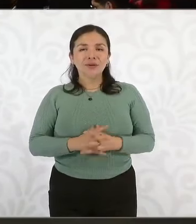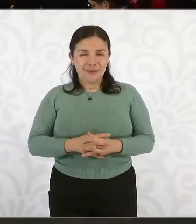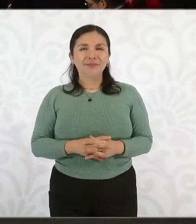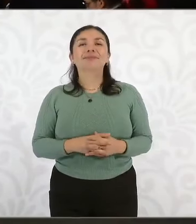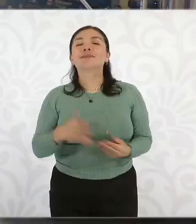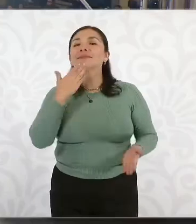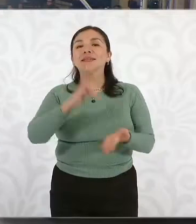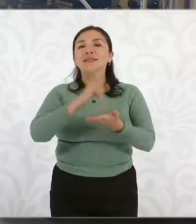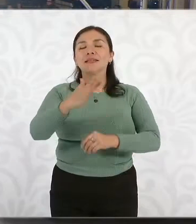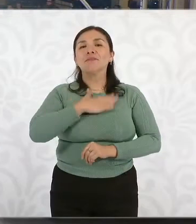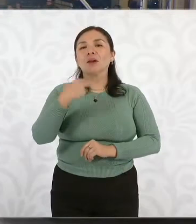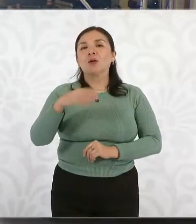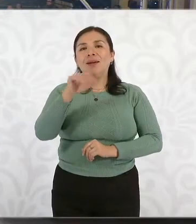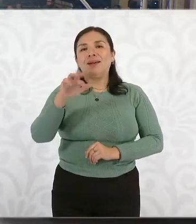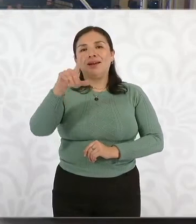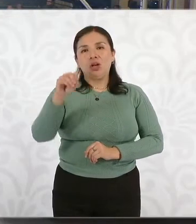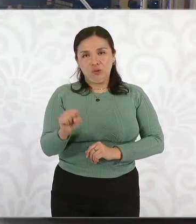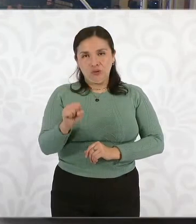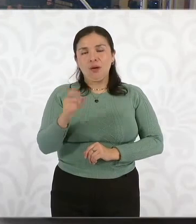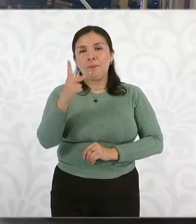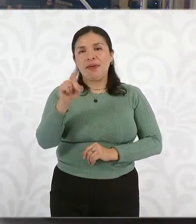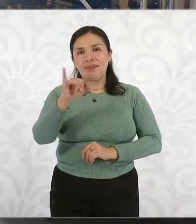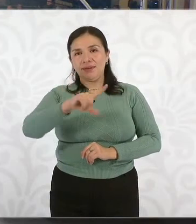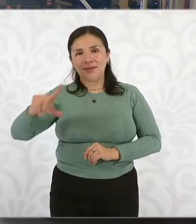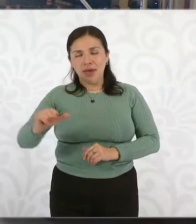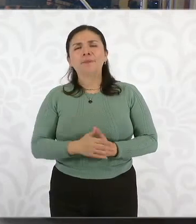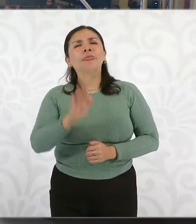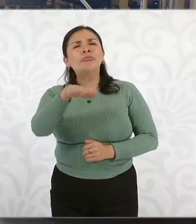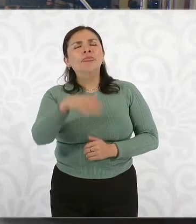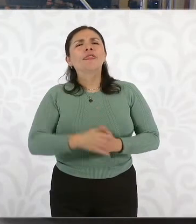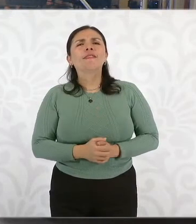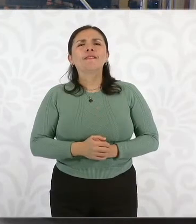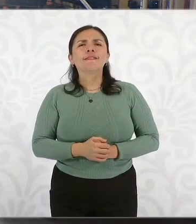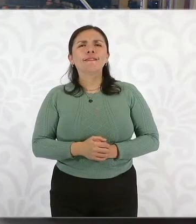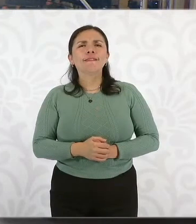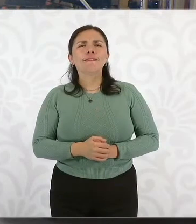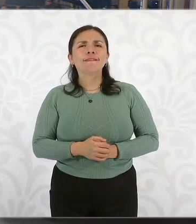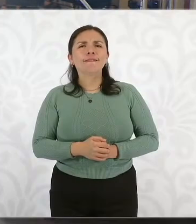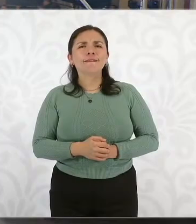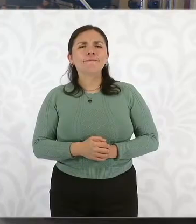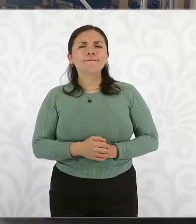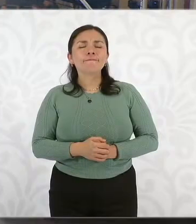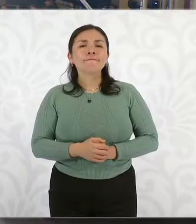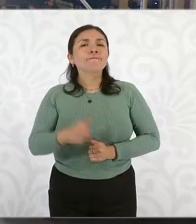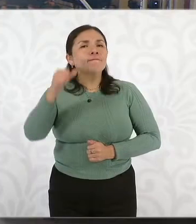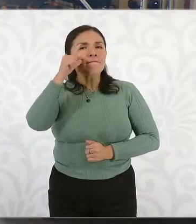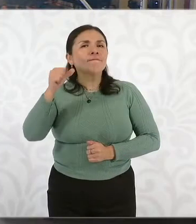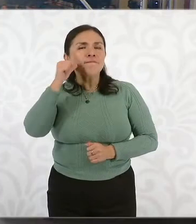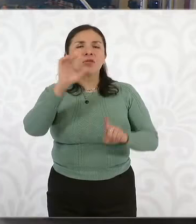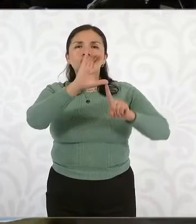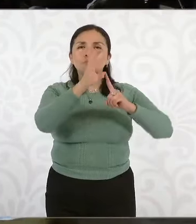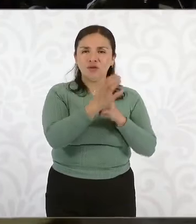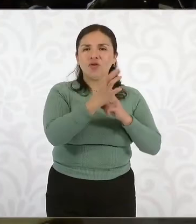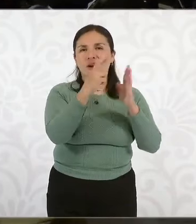Gracias, Presidenta. Carlos Padilla, de la revista Zócalo. Presidenta, ayer la Comisión Reguladora de Telecomunicaciones dio a